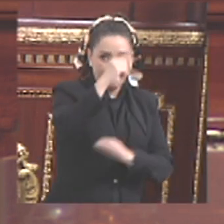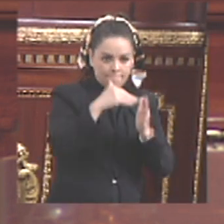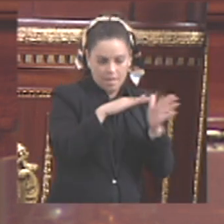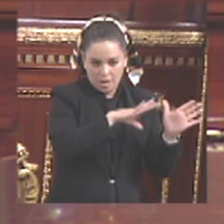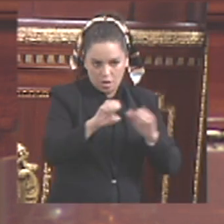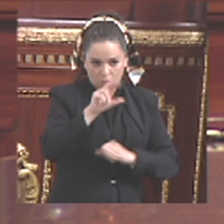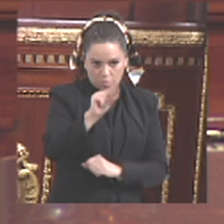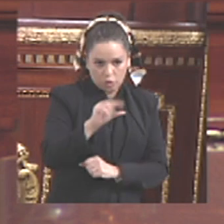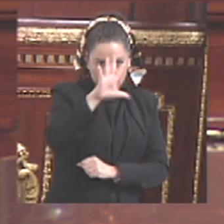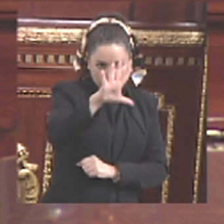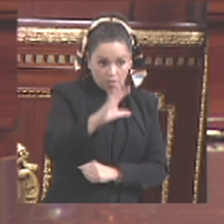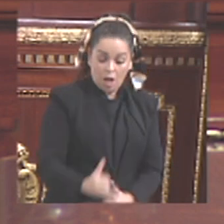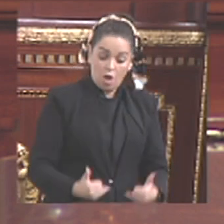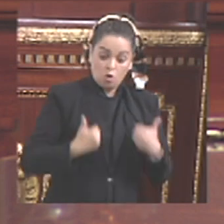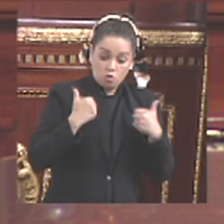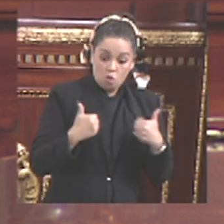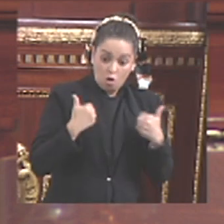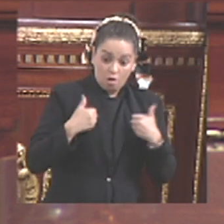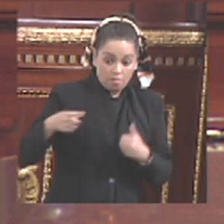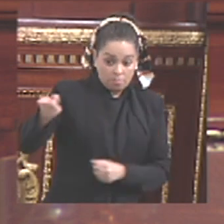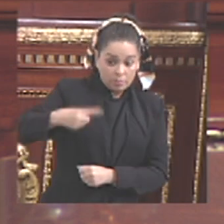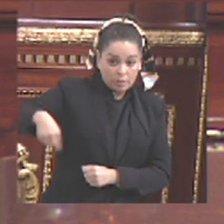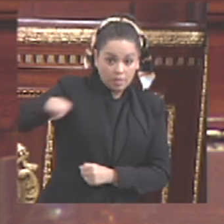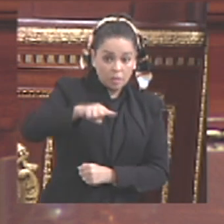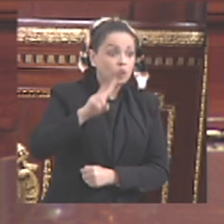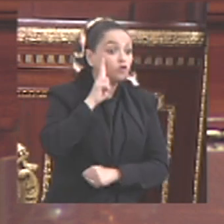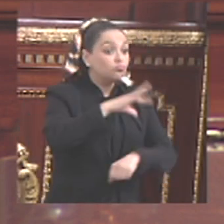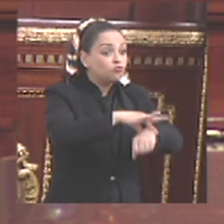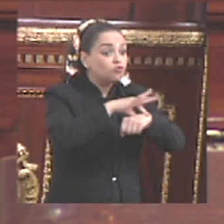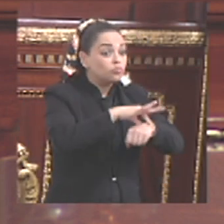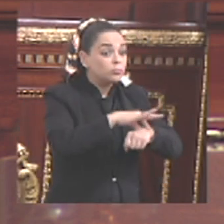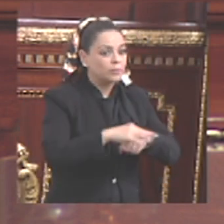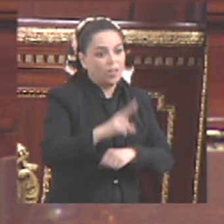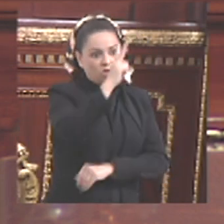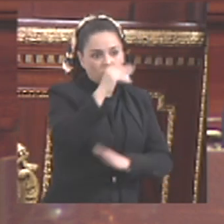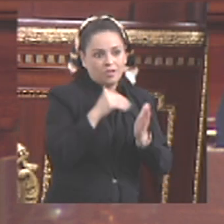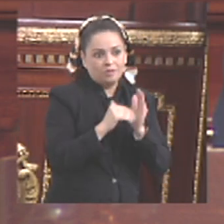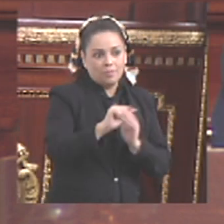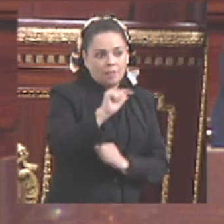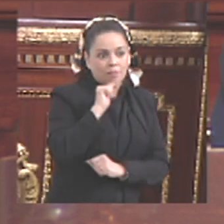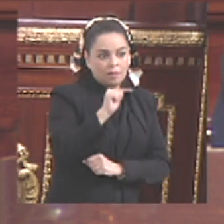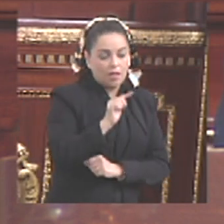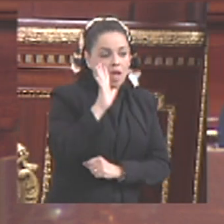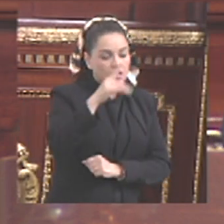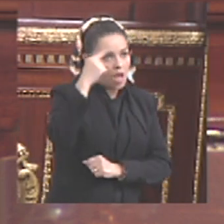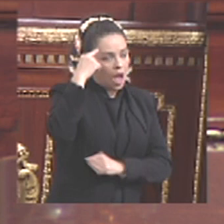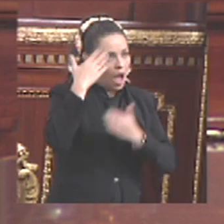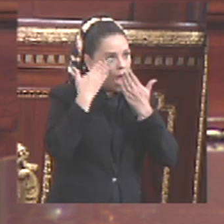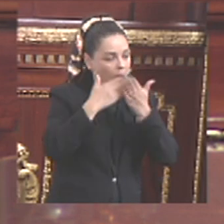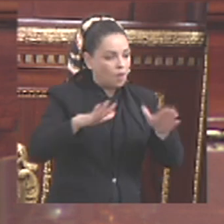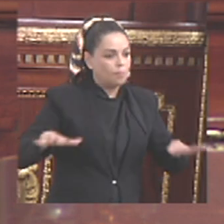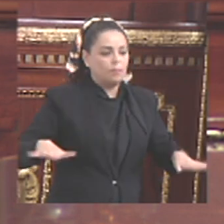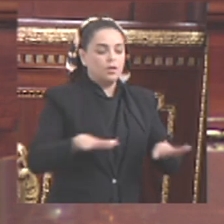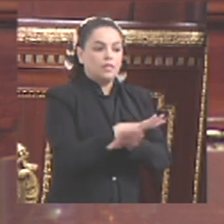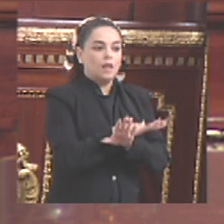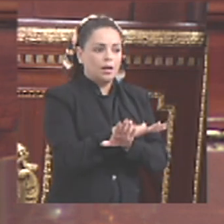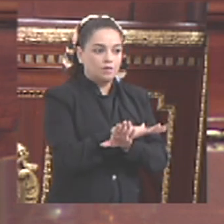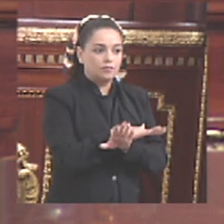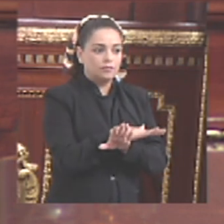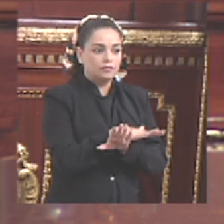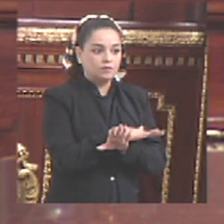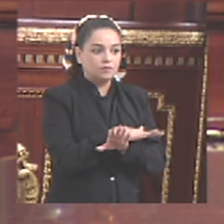generaciones que les tocó vivir el sismo del 17 les generó conciencia y no podemos